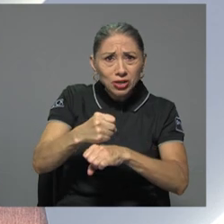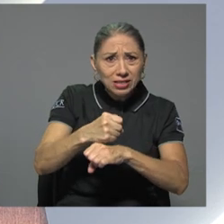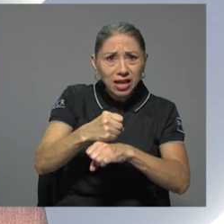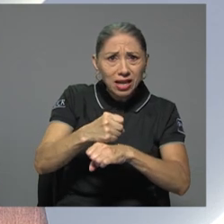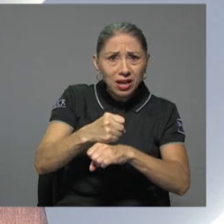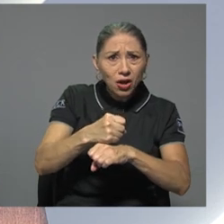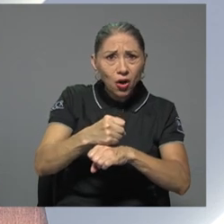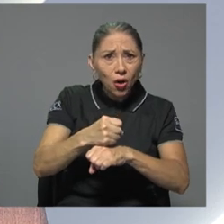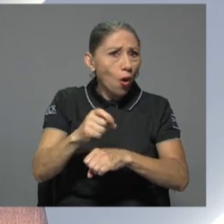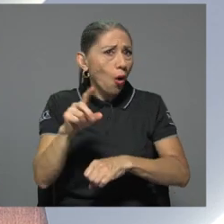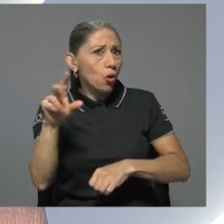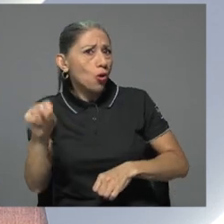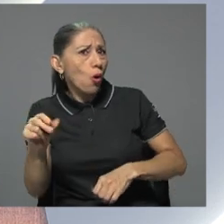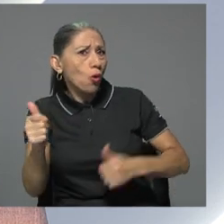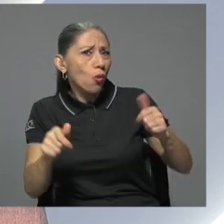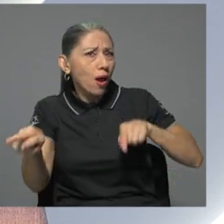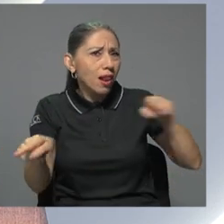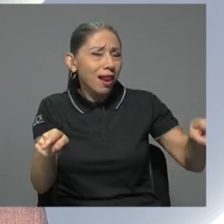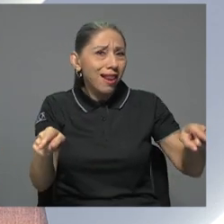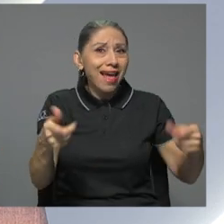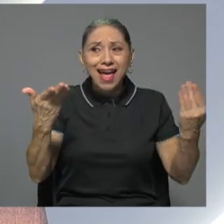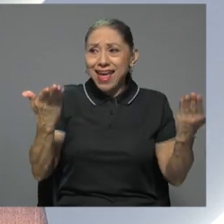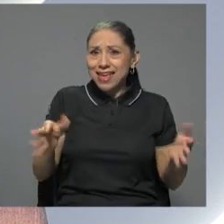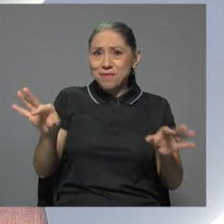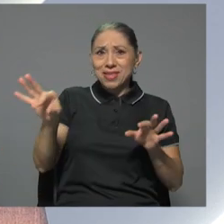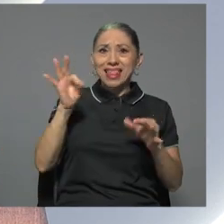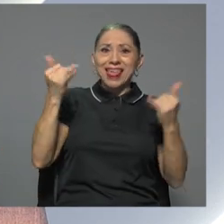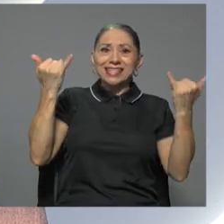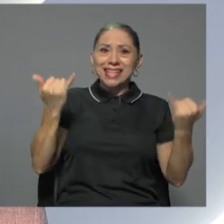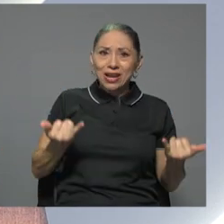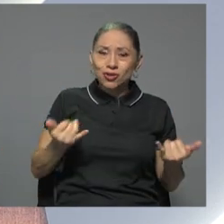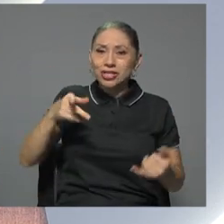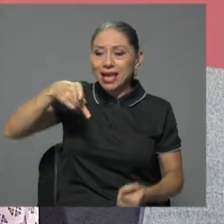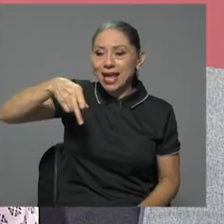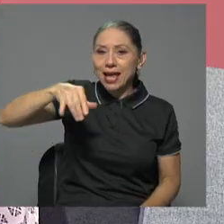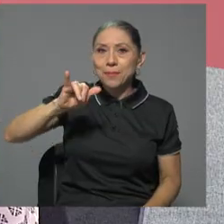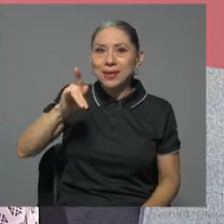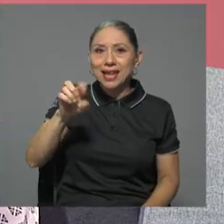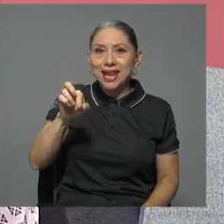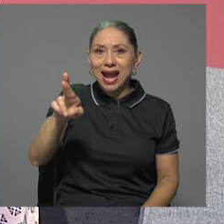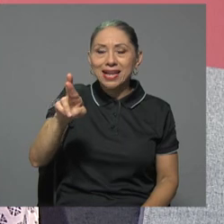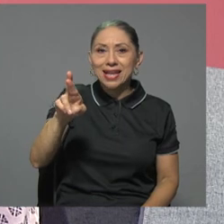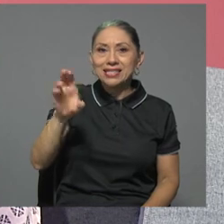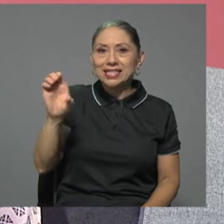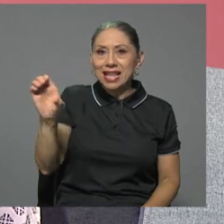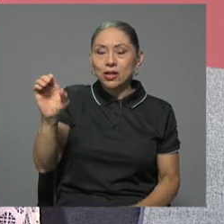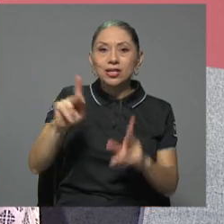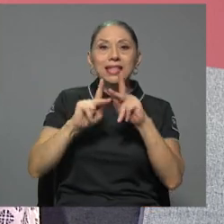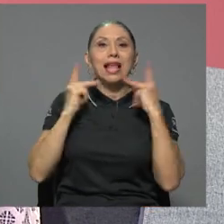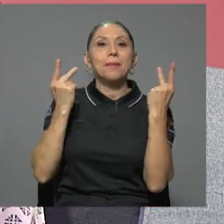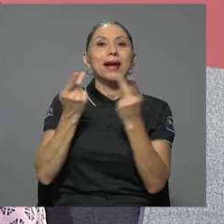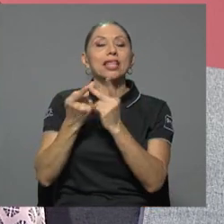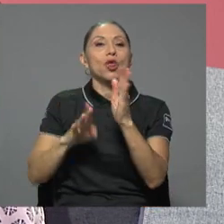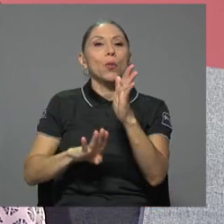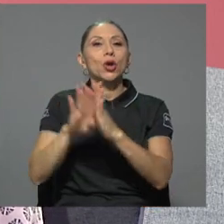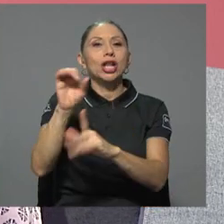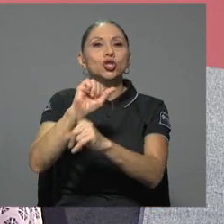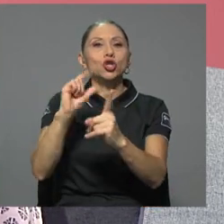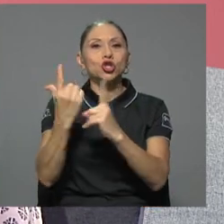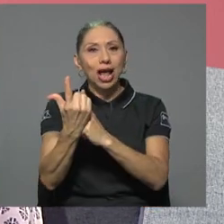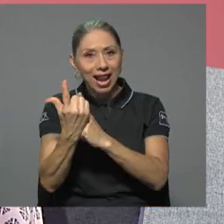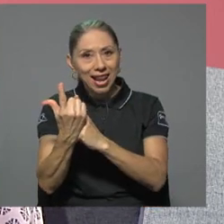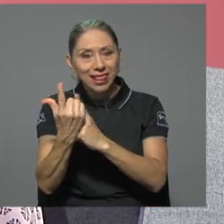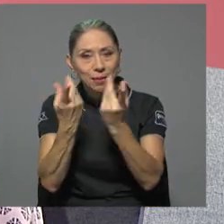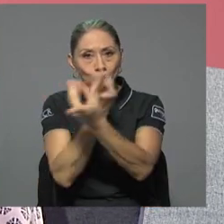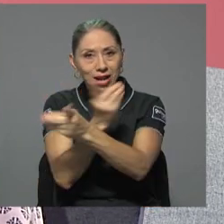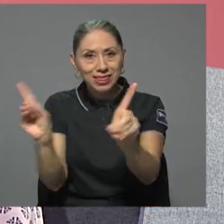para ello tenemos de invitadas esta noche a pilar cisneros del partido progreso social partido progreso